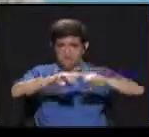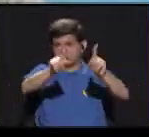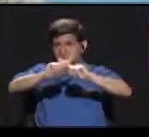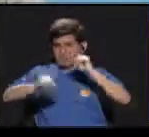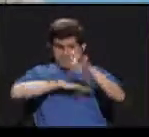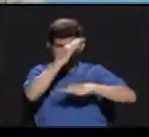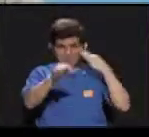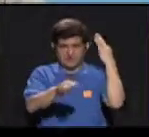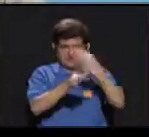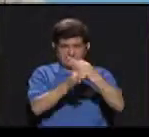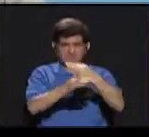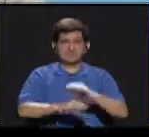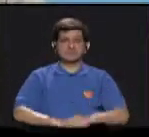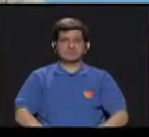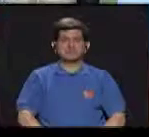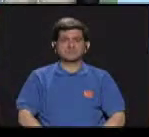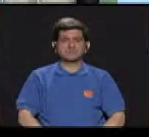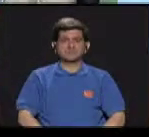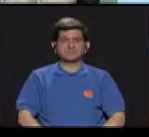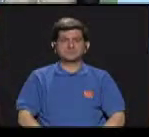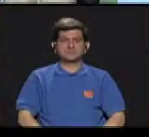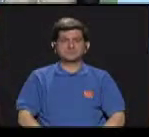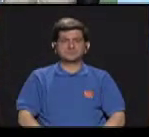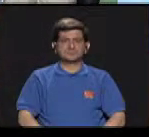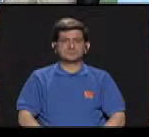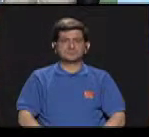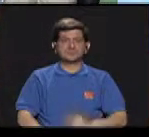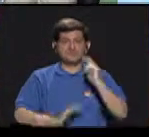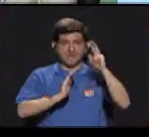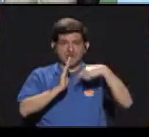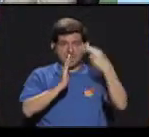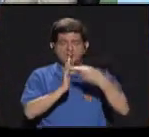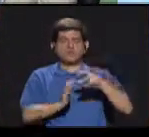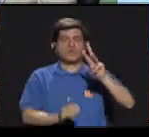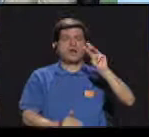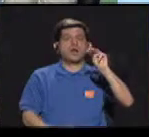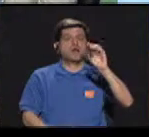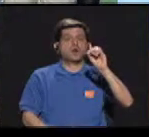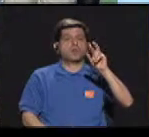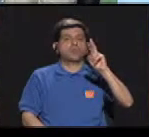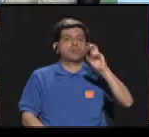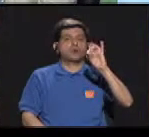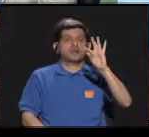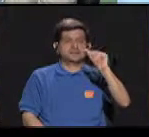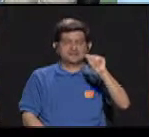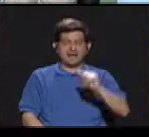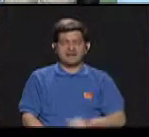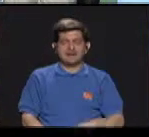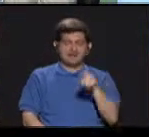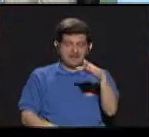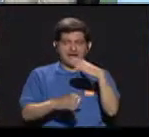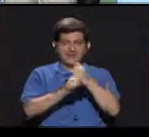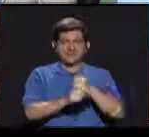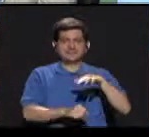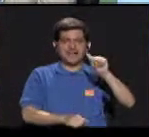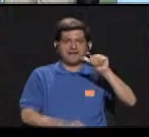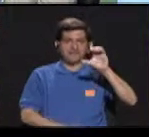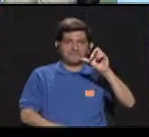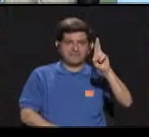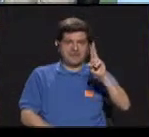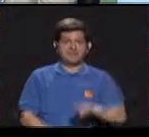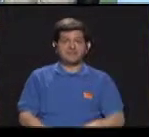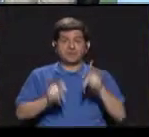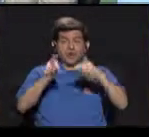en muchos proyectos cinematográficos. Y el papel de Morita que hace Alfredo Catania realmente los